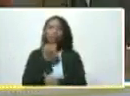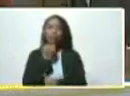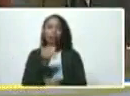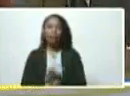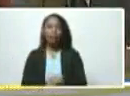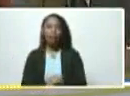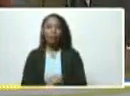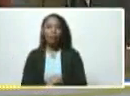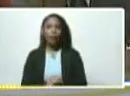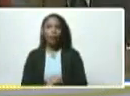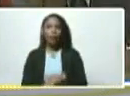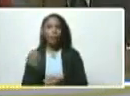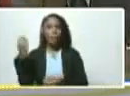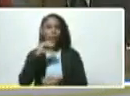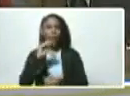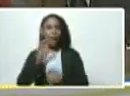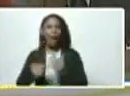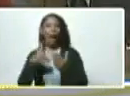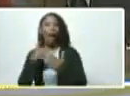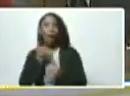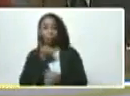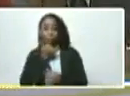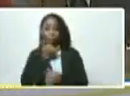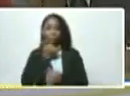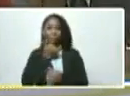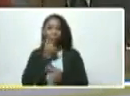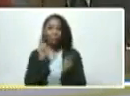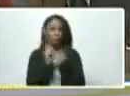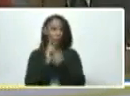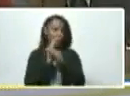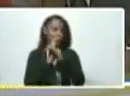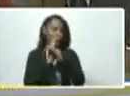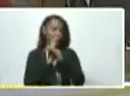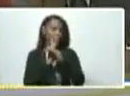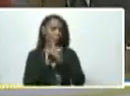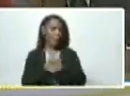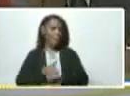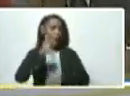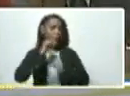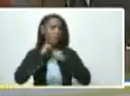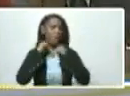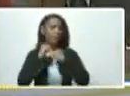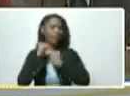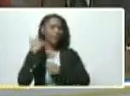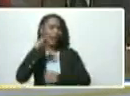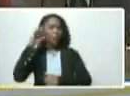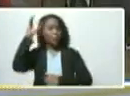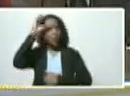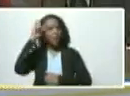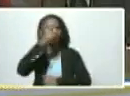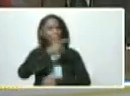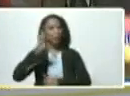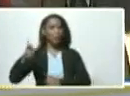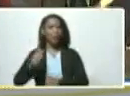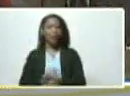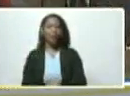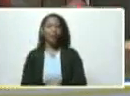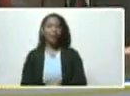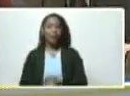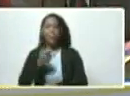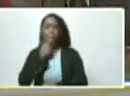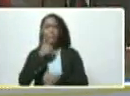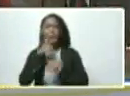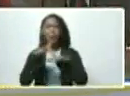más, hasta ahí llegué. Es lo más fuerte que tenemos, la conciencia de la gente, tan